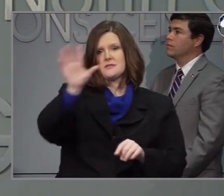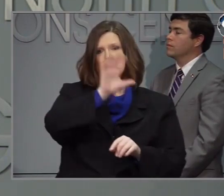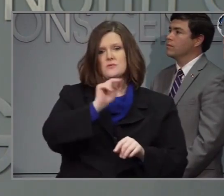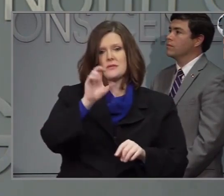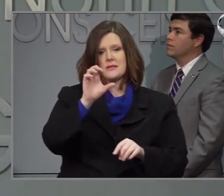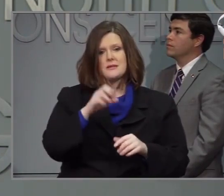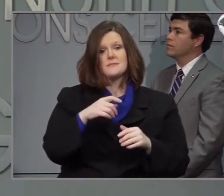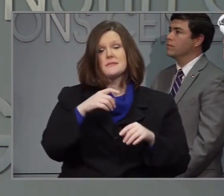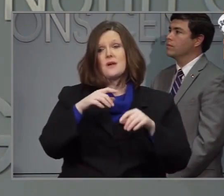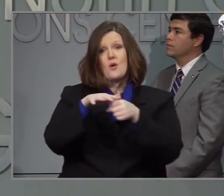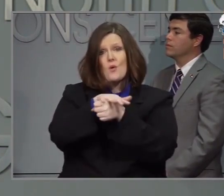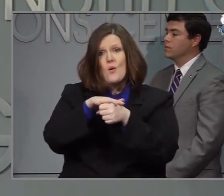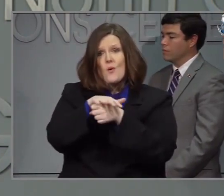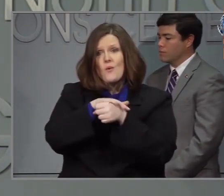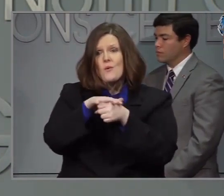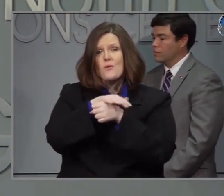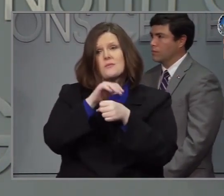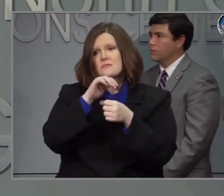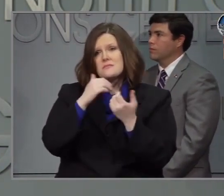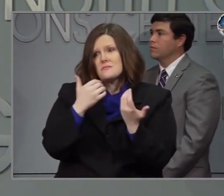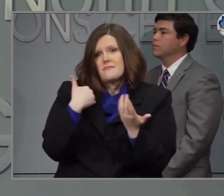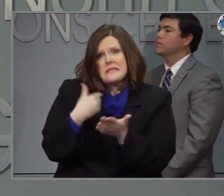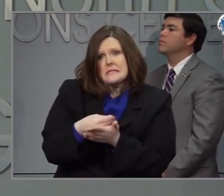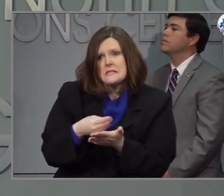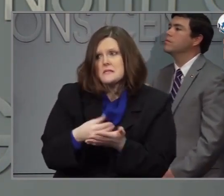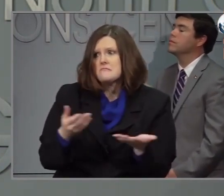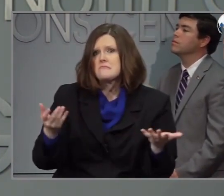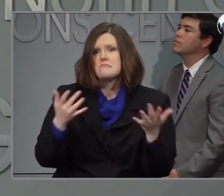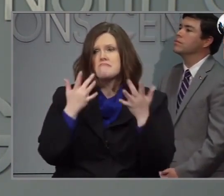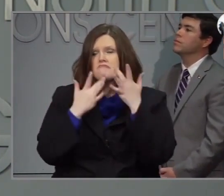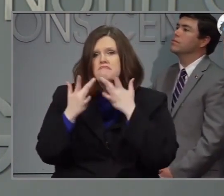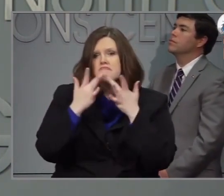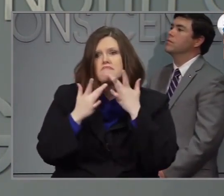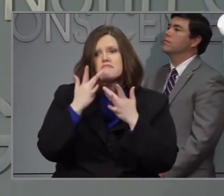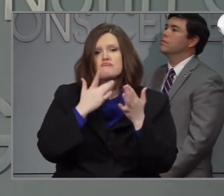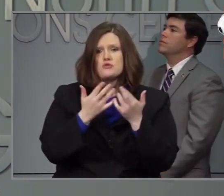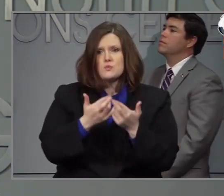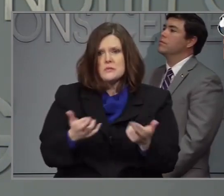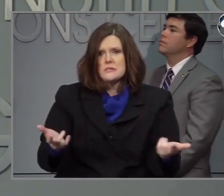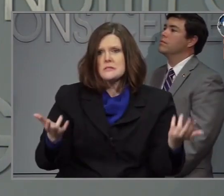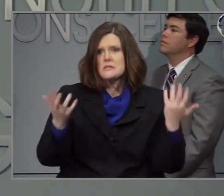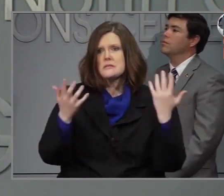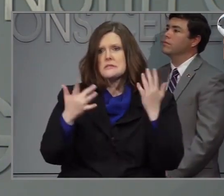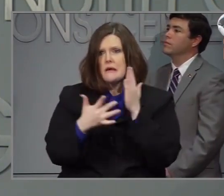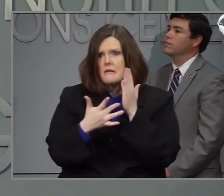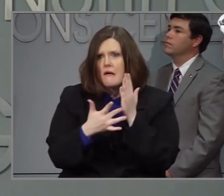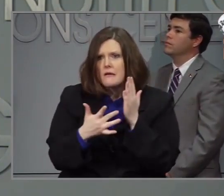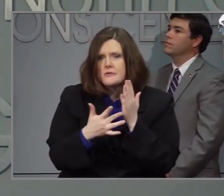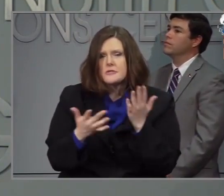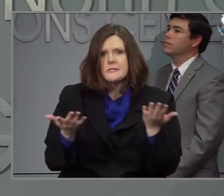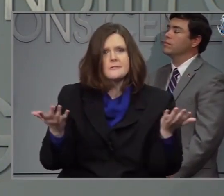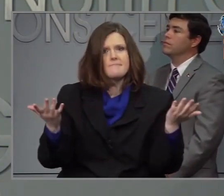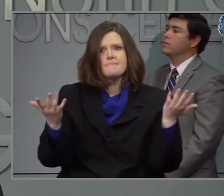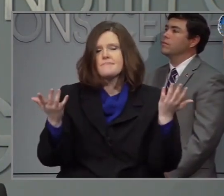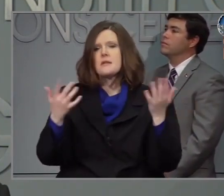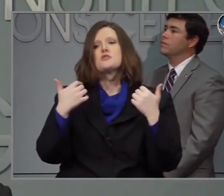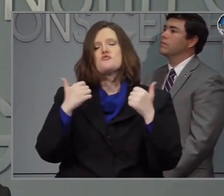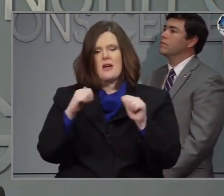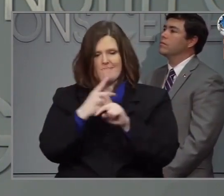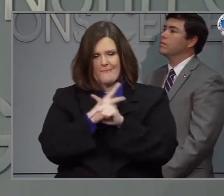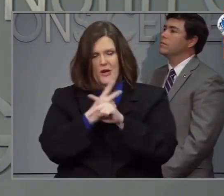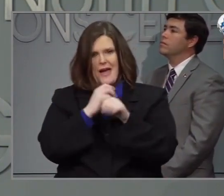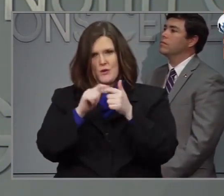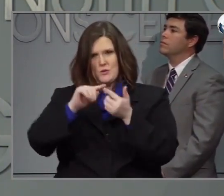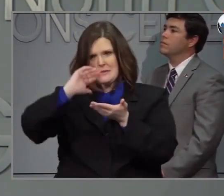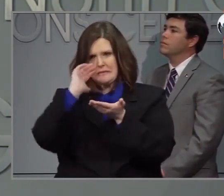diferentes partes del estado también en aquellas organizaciones en organizaciones y lugares que no haya internet vamos